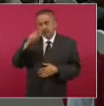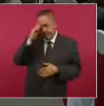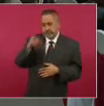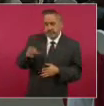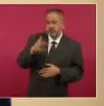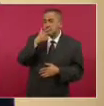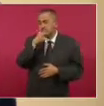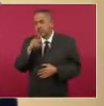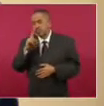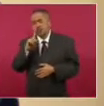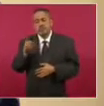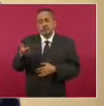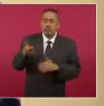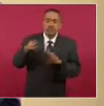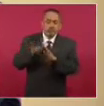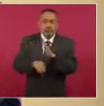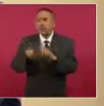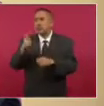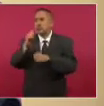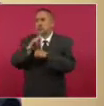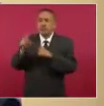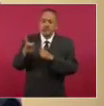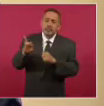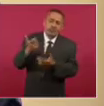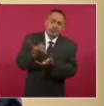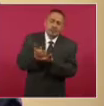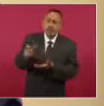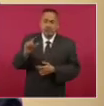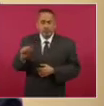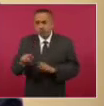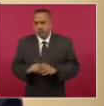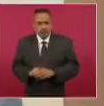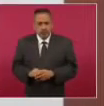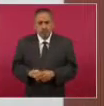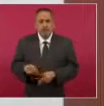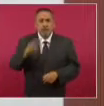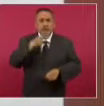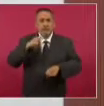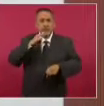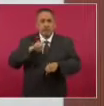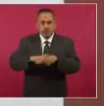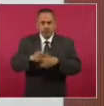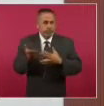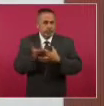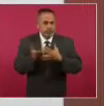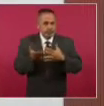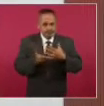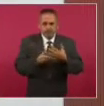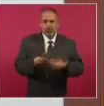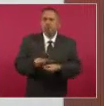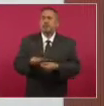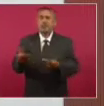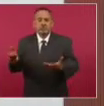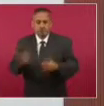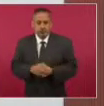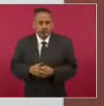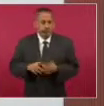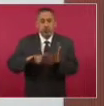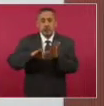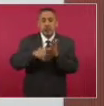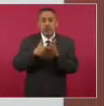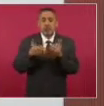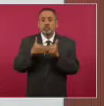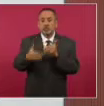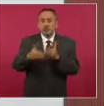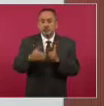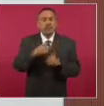sexo ni nacionalidad. Se estableció el reparto de utilidades. Las horas extras de trabajo se